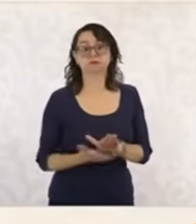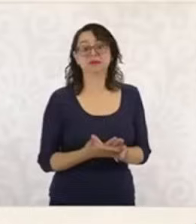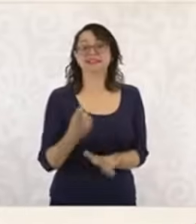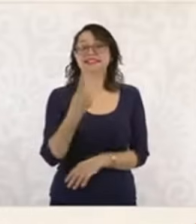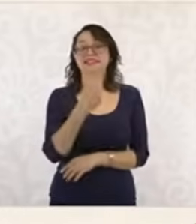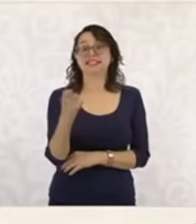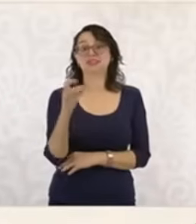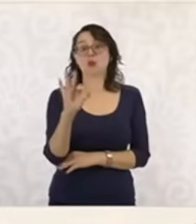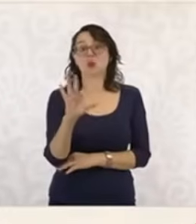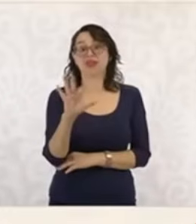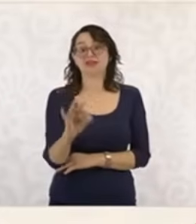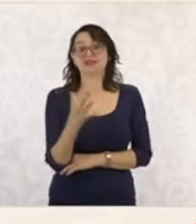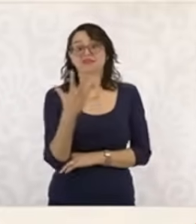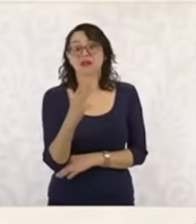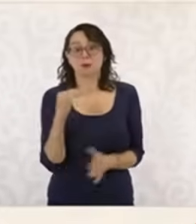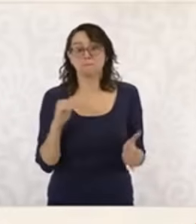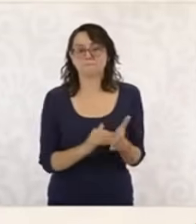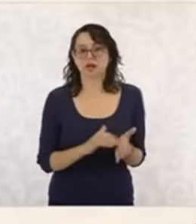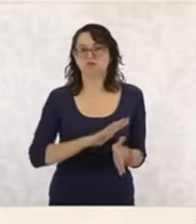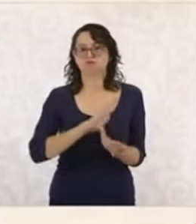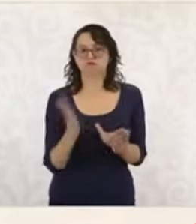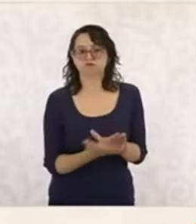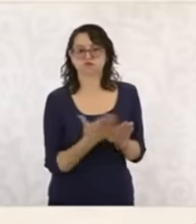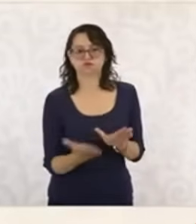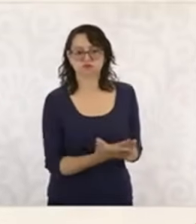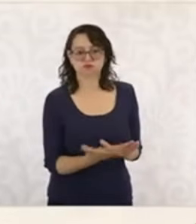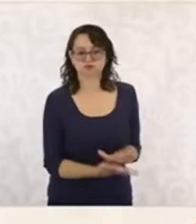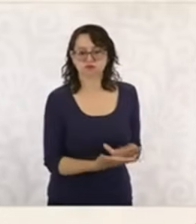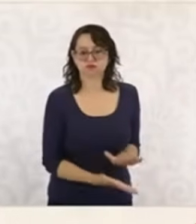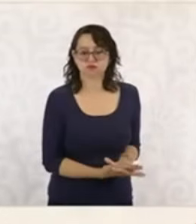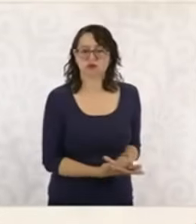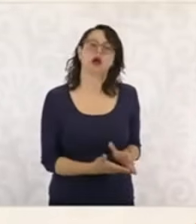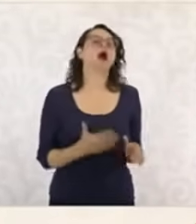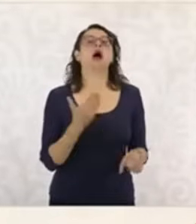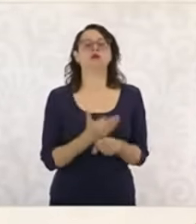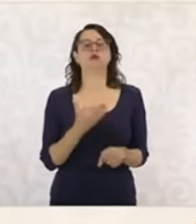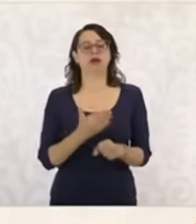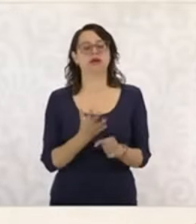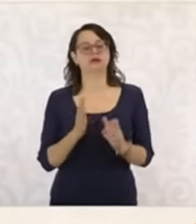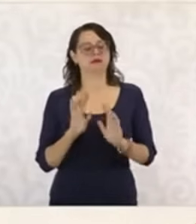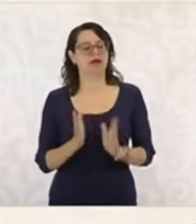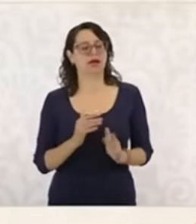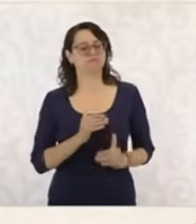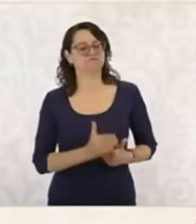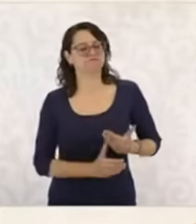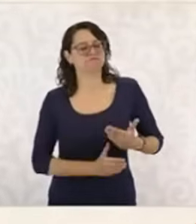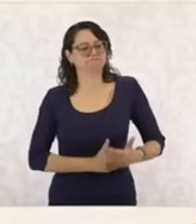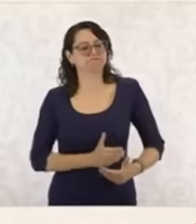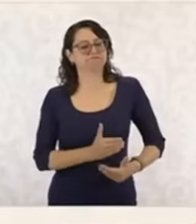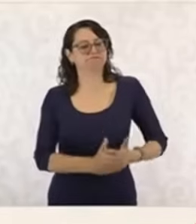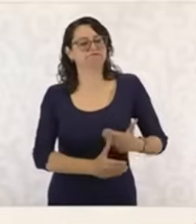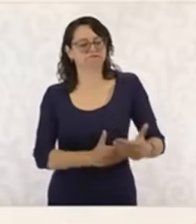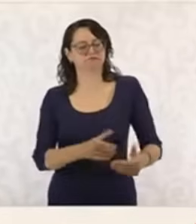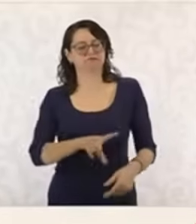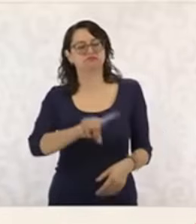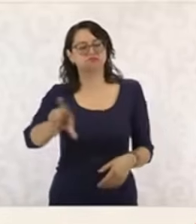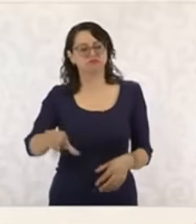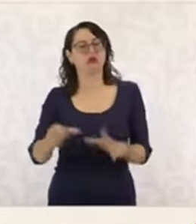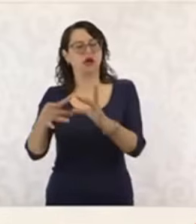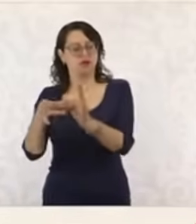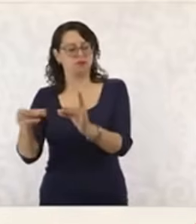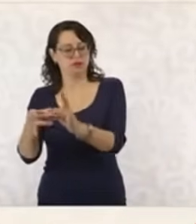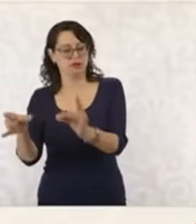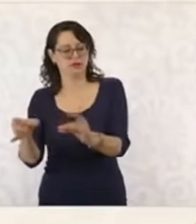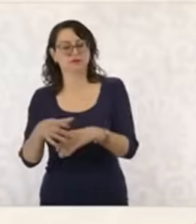ido avanzando, más adelante vamos a dar cuenta de ello. Y también otra consecuencia fue que tenemos